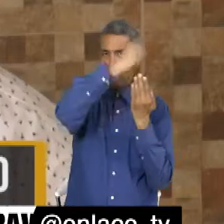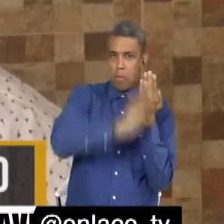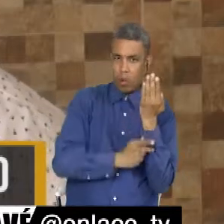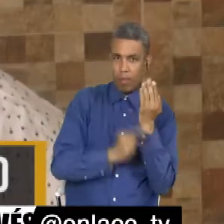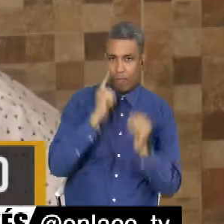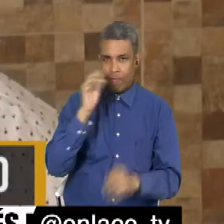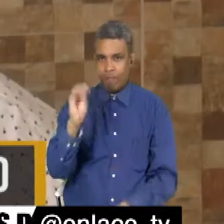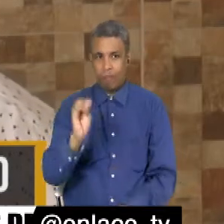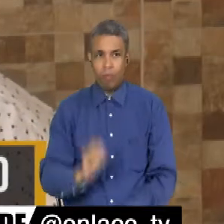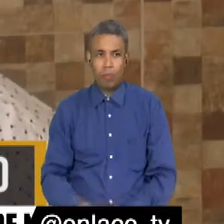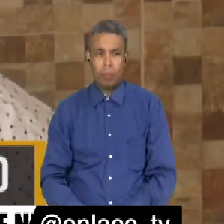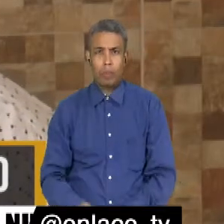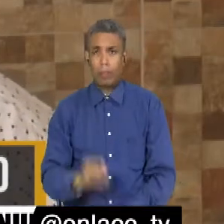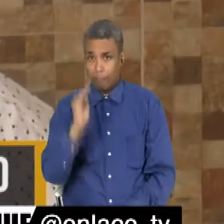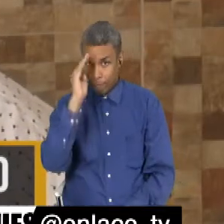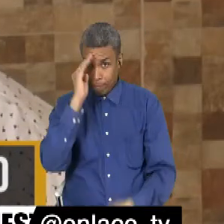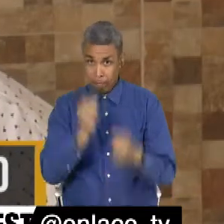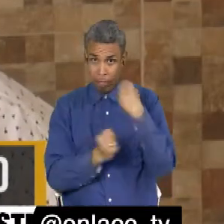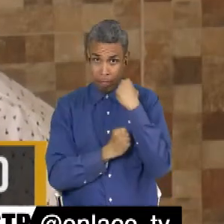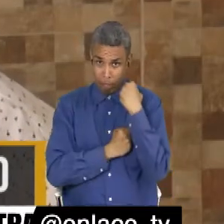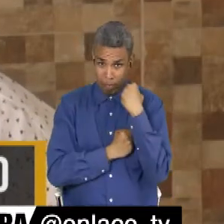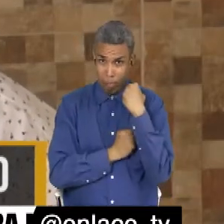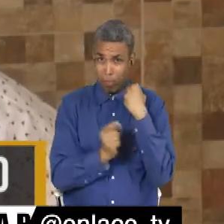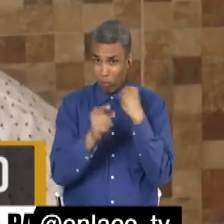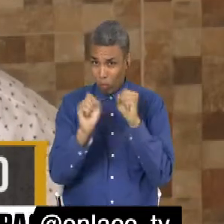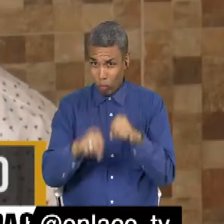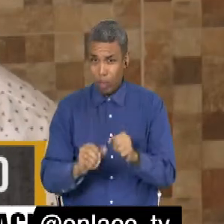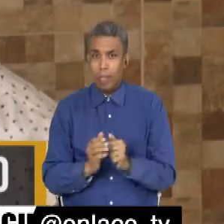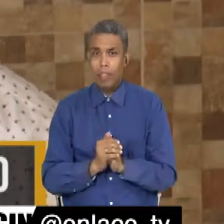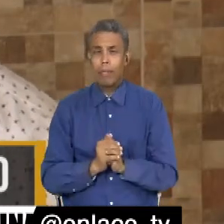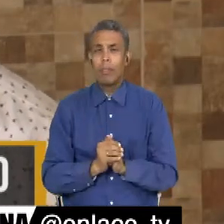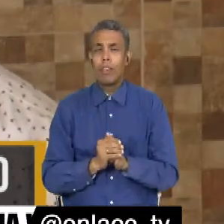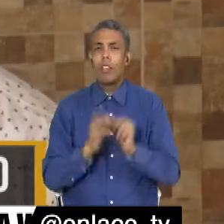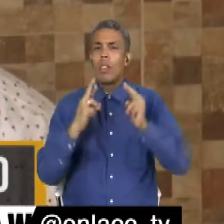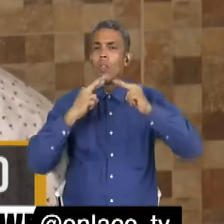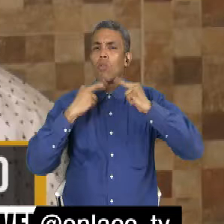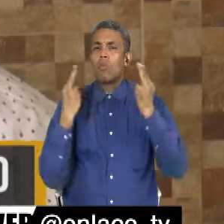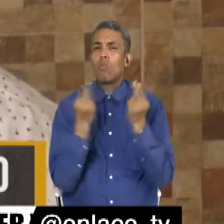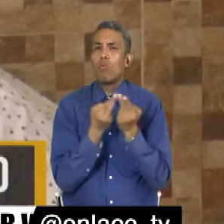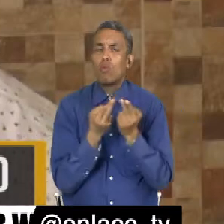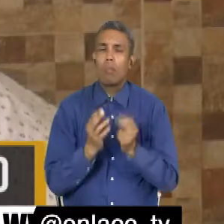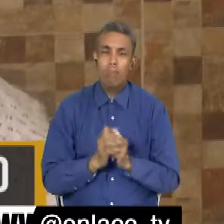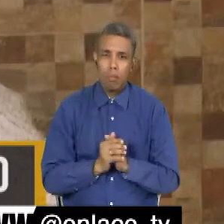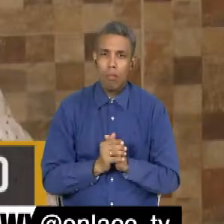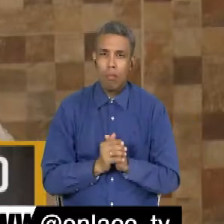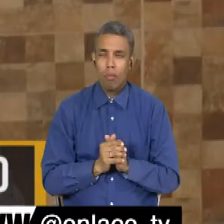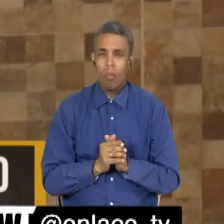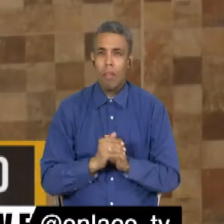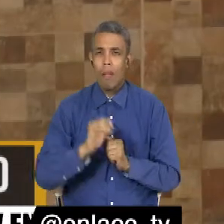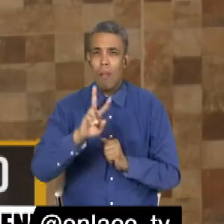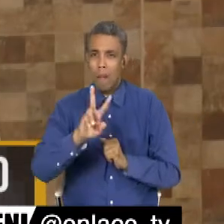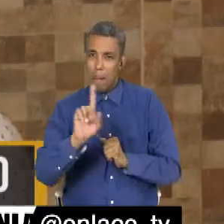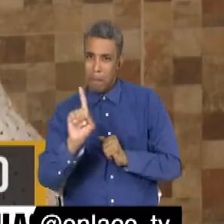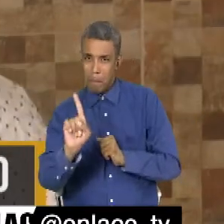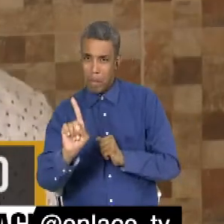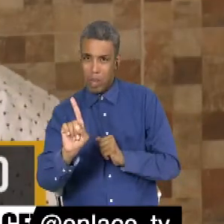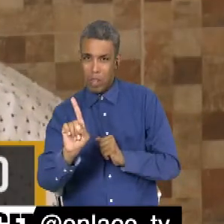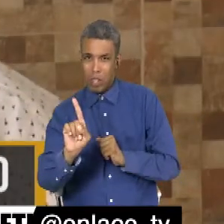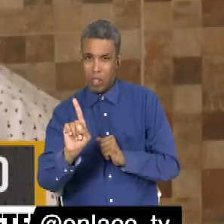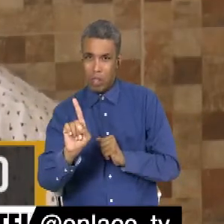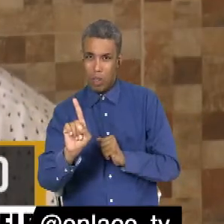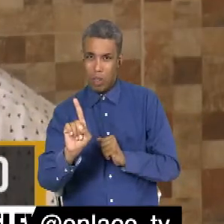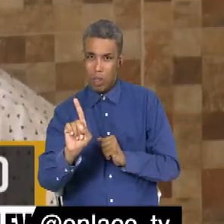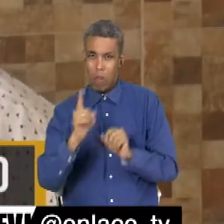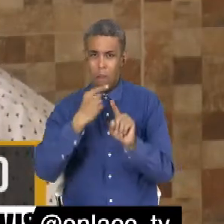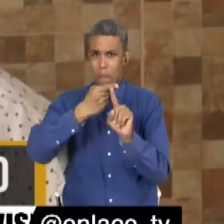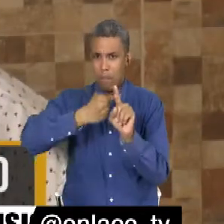personal activo, pensionados, a que asistan a una convocatoria que se llevará a cabo el 21 de este